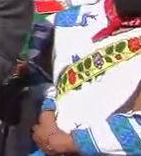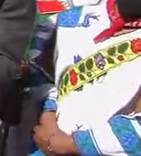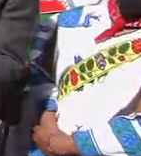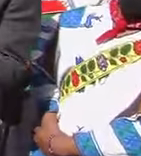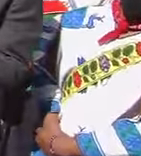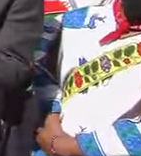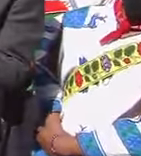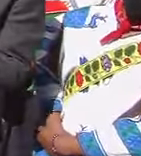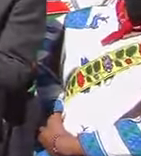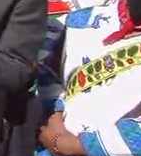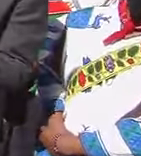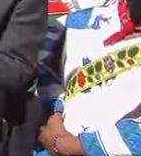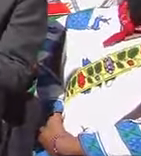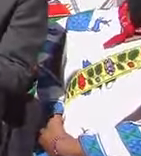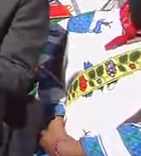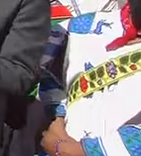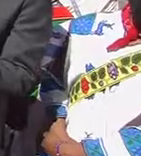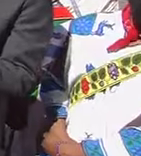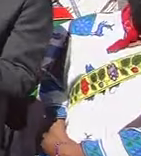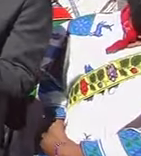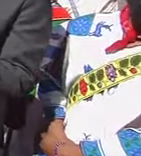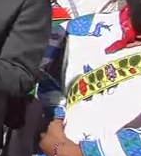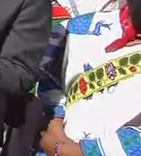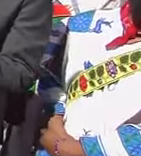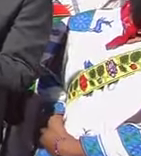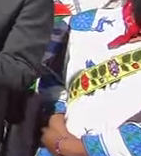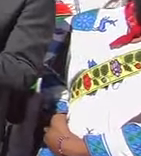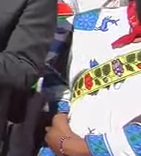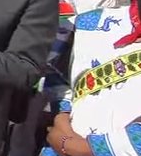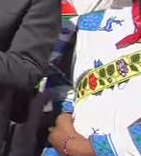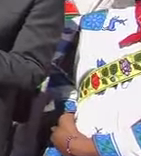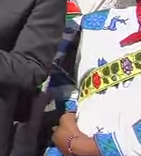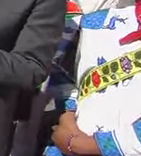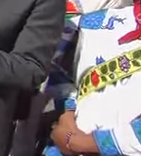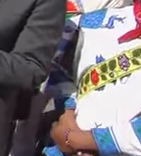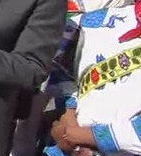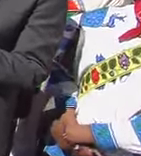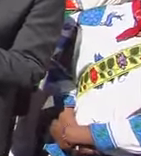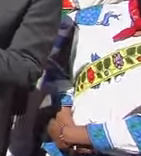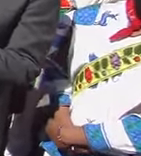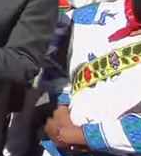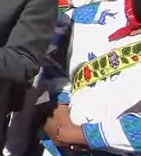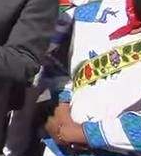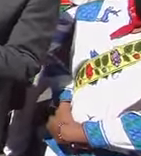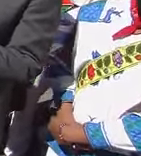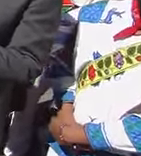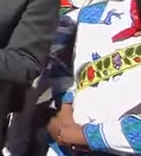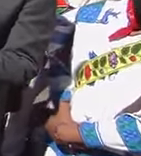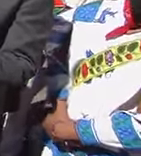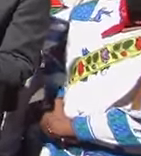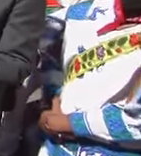tenerlo, prenderlo cuando ustedes lo consideren pertinente, importante. Entonces,